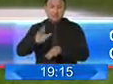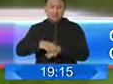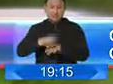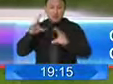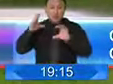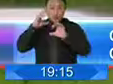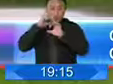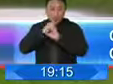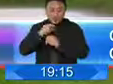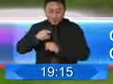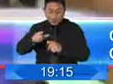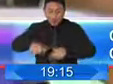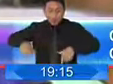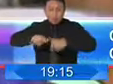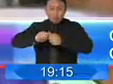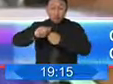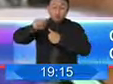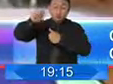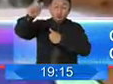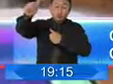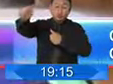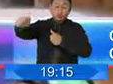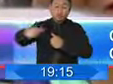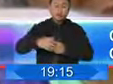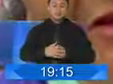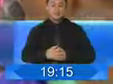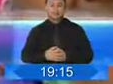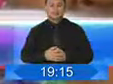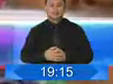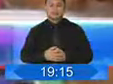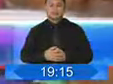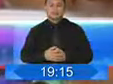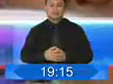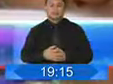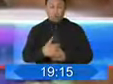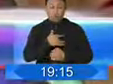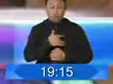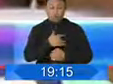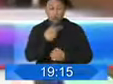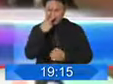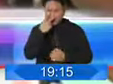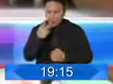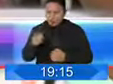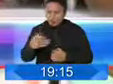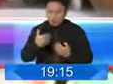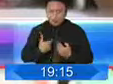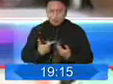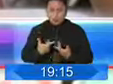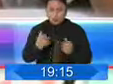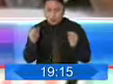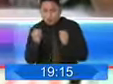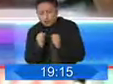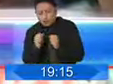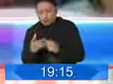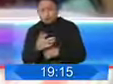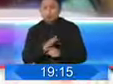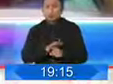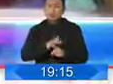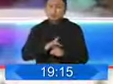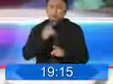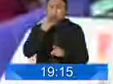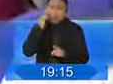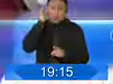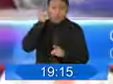lo desolado del sector. Jesús, temblando estoy yo de ver lo que está ahí echadita, pobrecita. ¿Será hombre, será